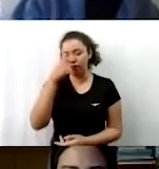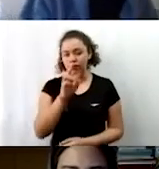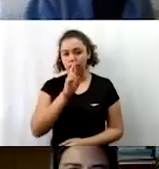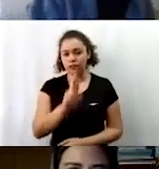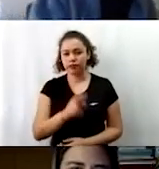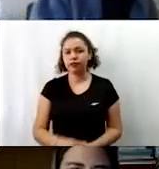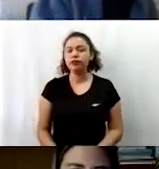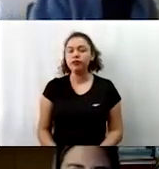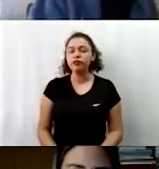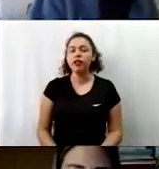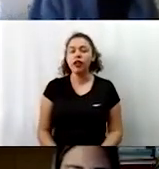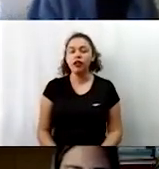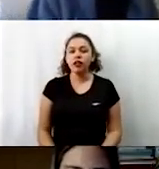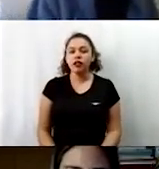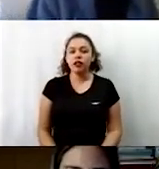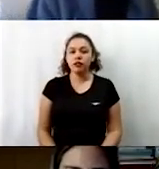revisar esta.